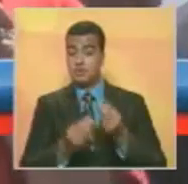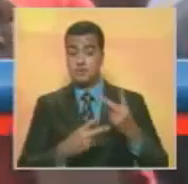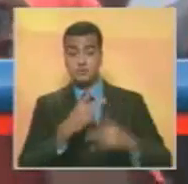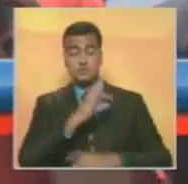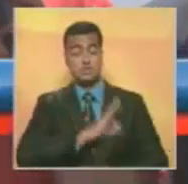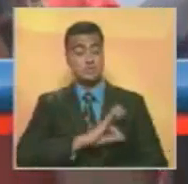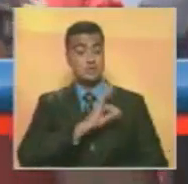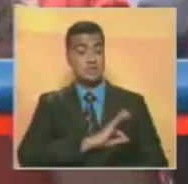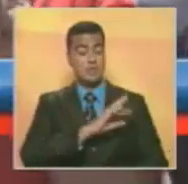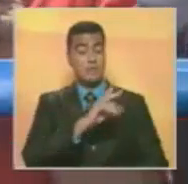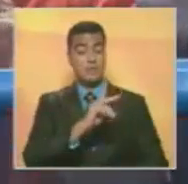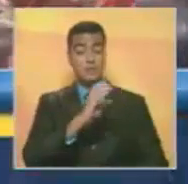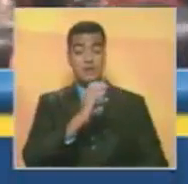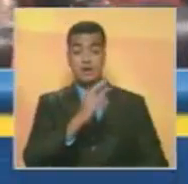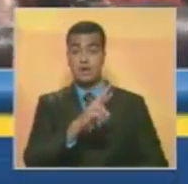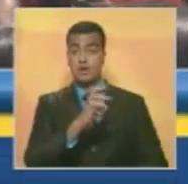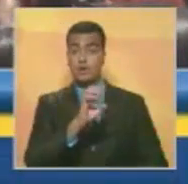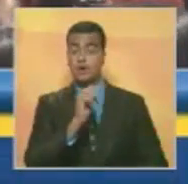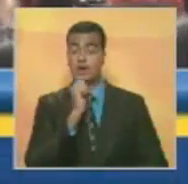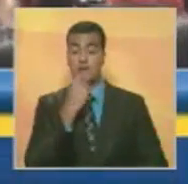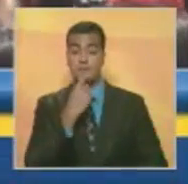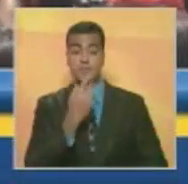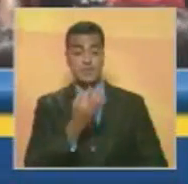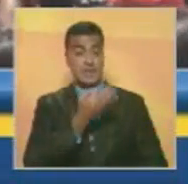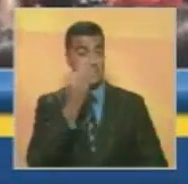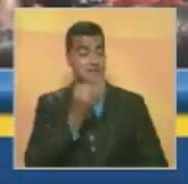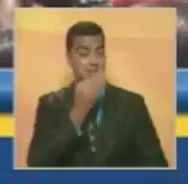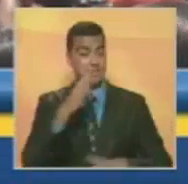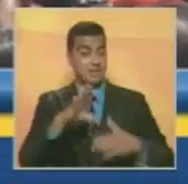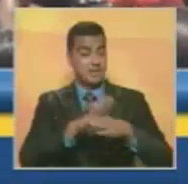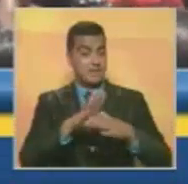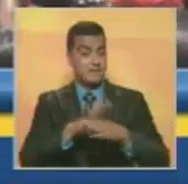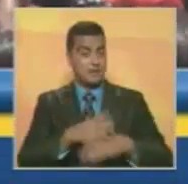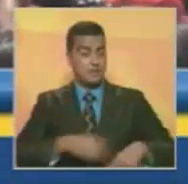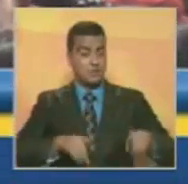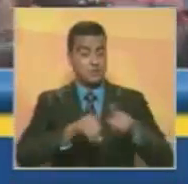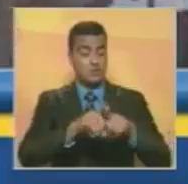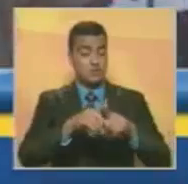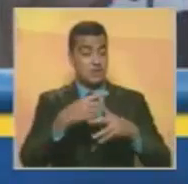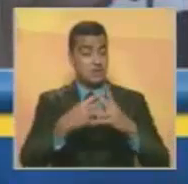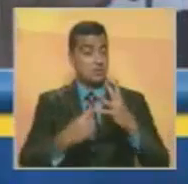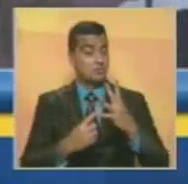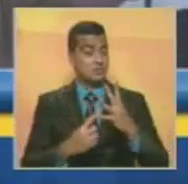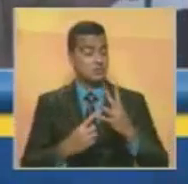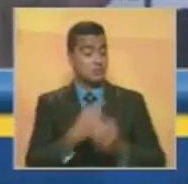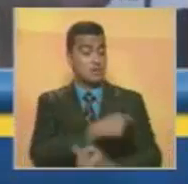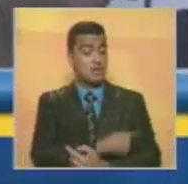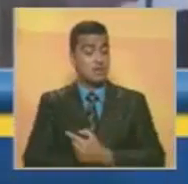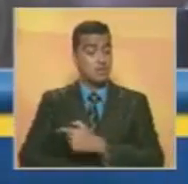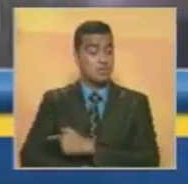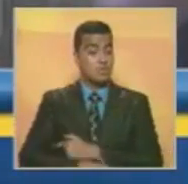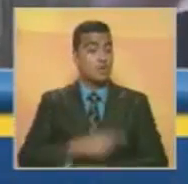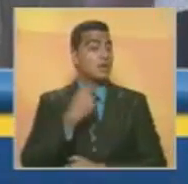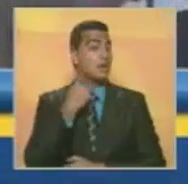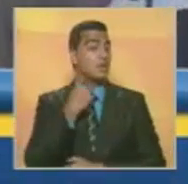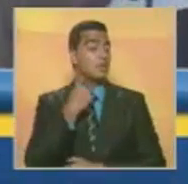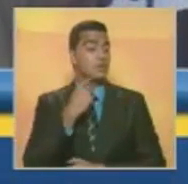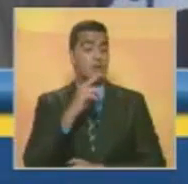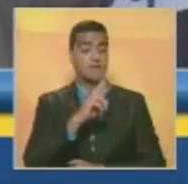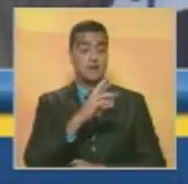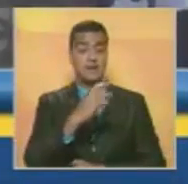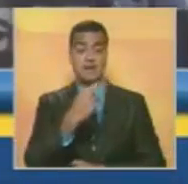Producción Socialista Paula Correa, donde en horas del mediodía del pasado martes ocurrió el suceso donde resultó herido de bala en el cuello